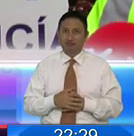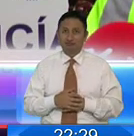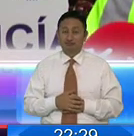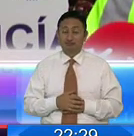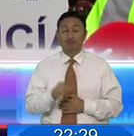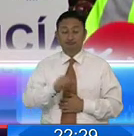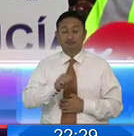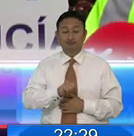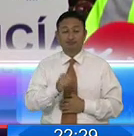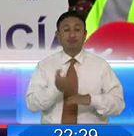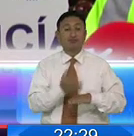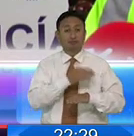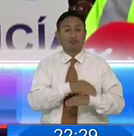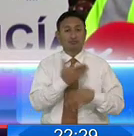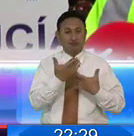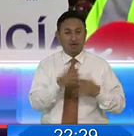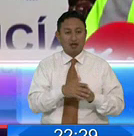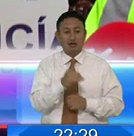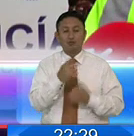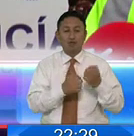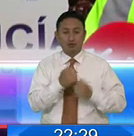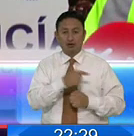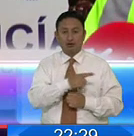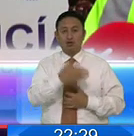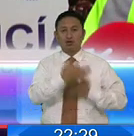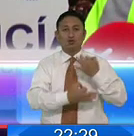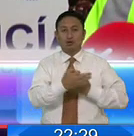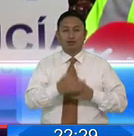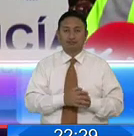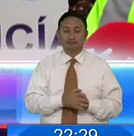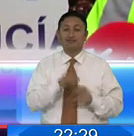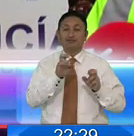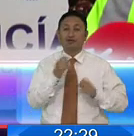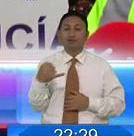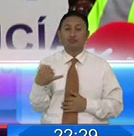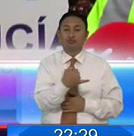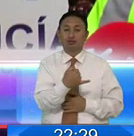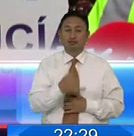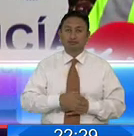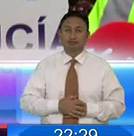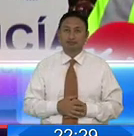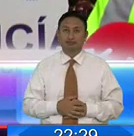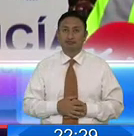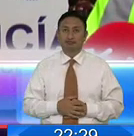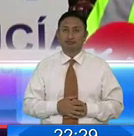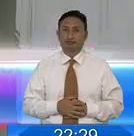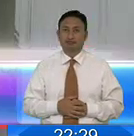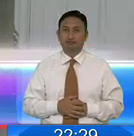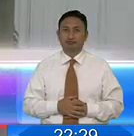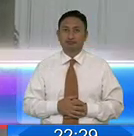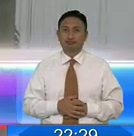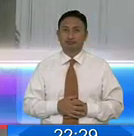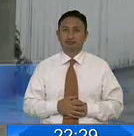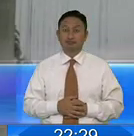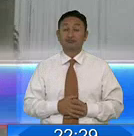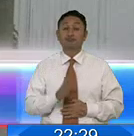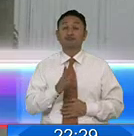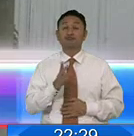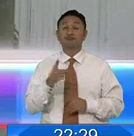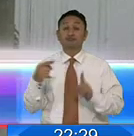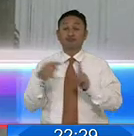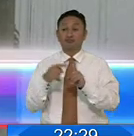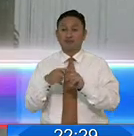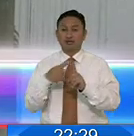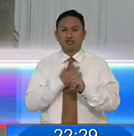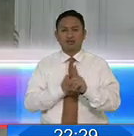enfrentado algunas algunos casos anteriores referentes a este tipo de delito el supuesto remordimiento no